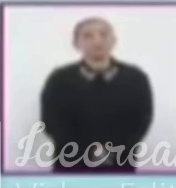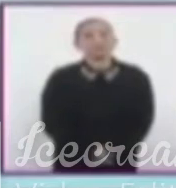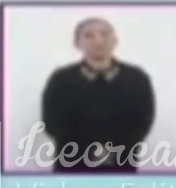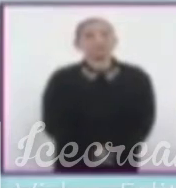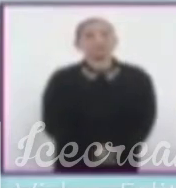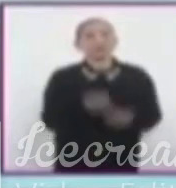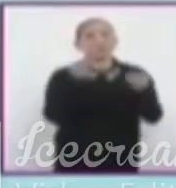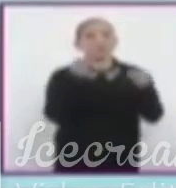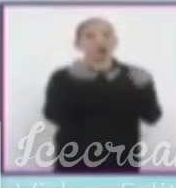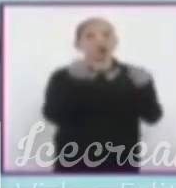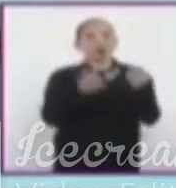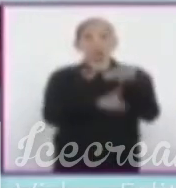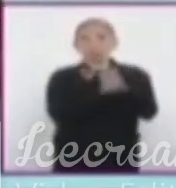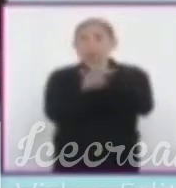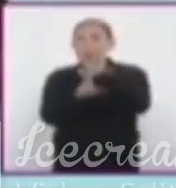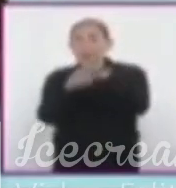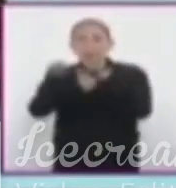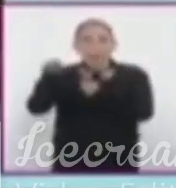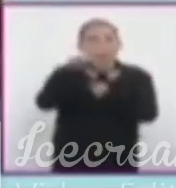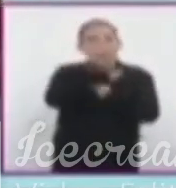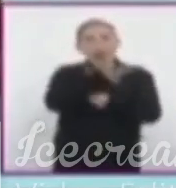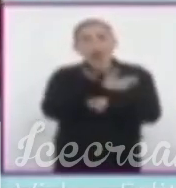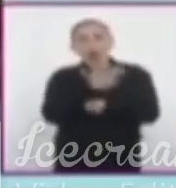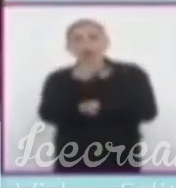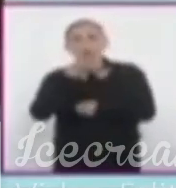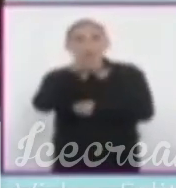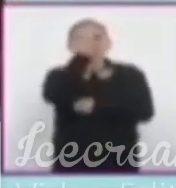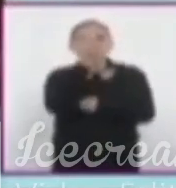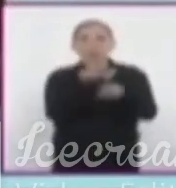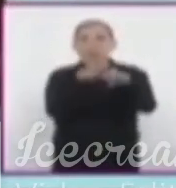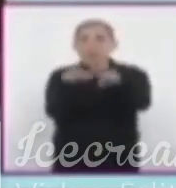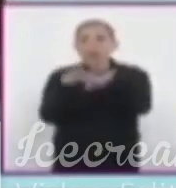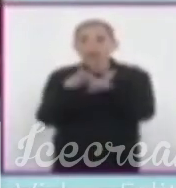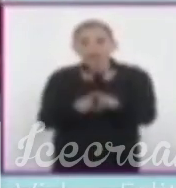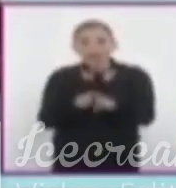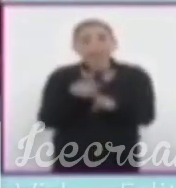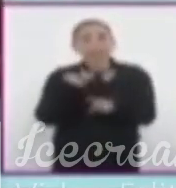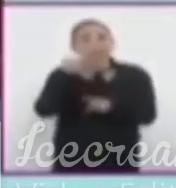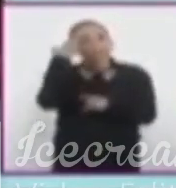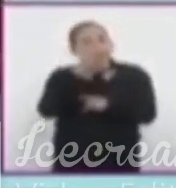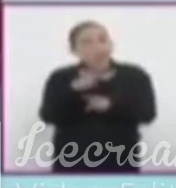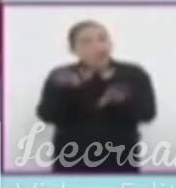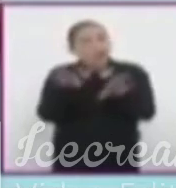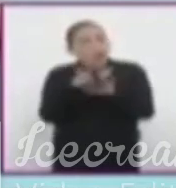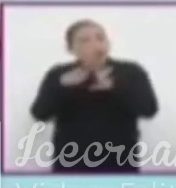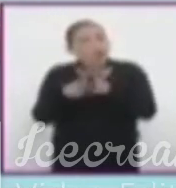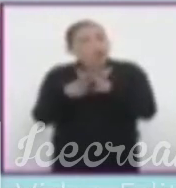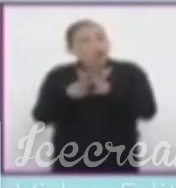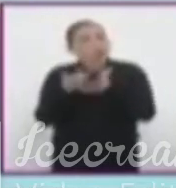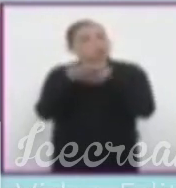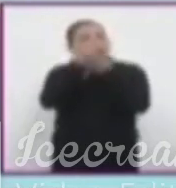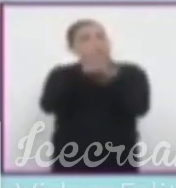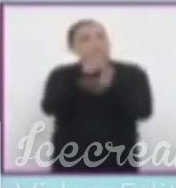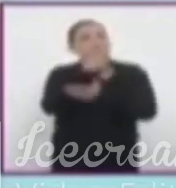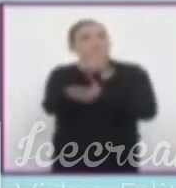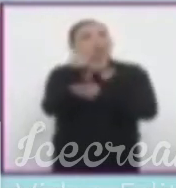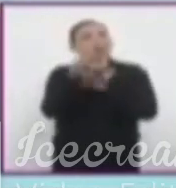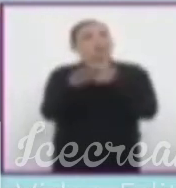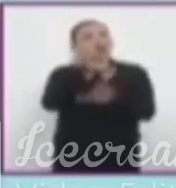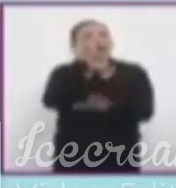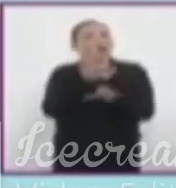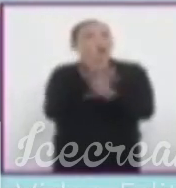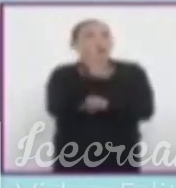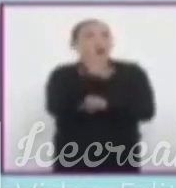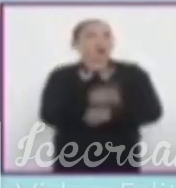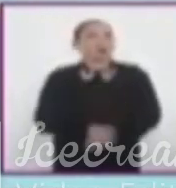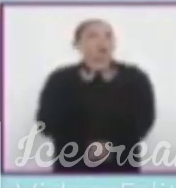Son muchos los casos en los cuales se usan los porcentajes. Dominarlos les permitirá tener más herramientas para elegir qué les